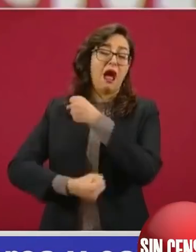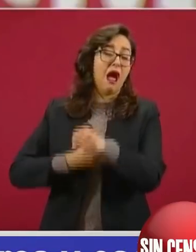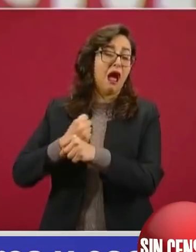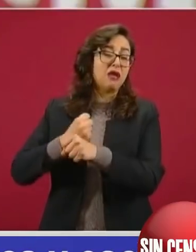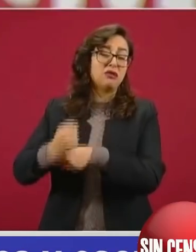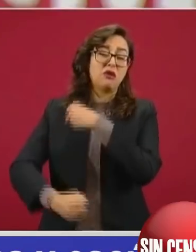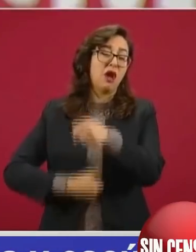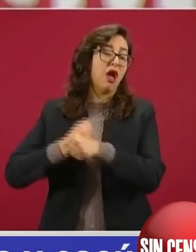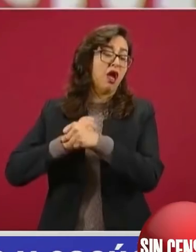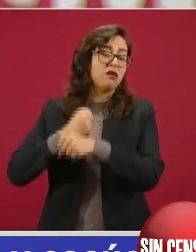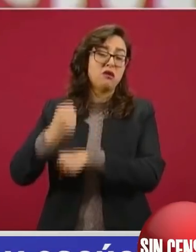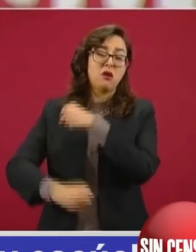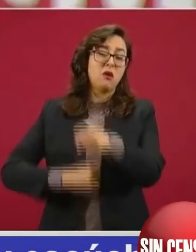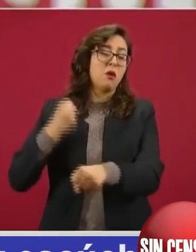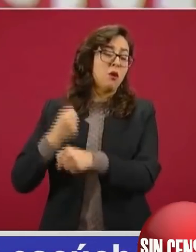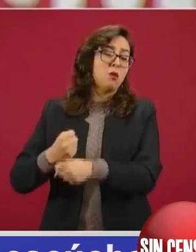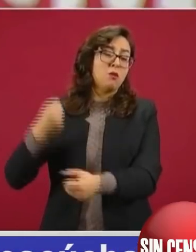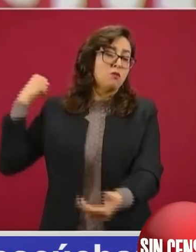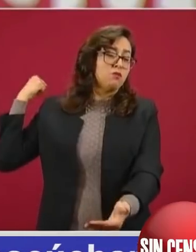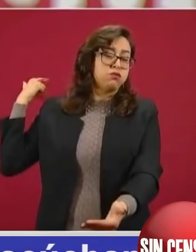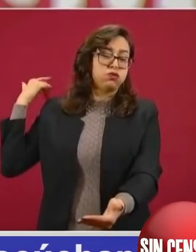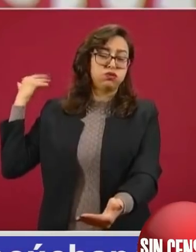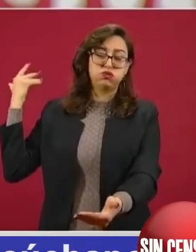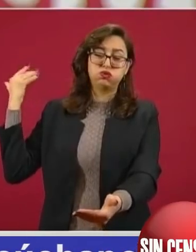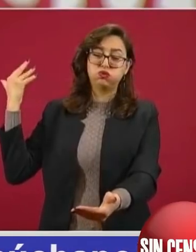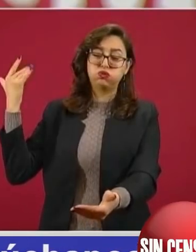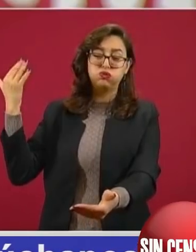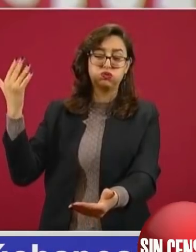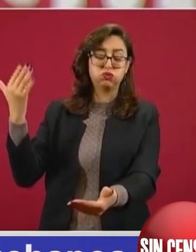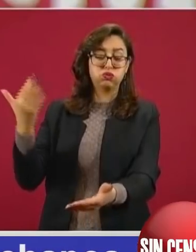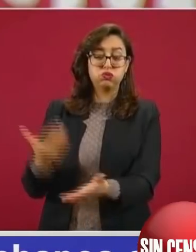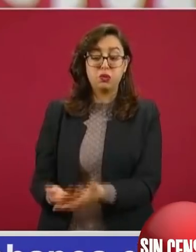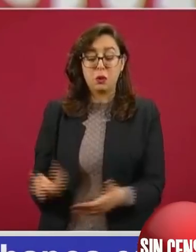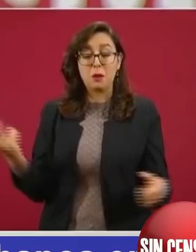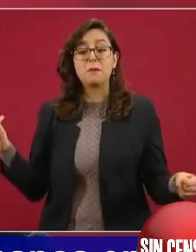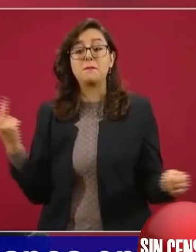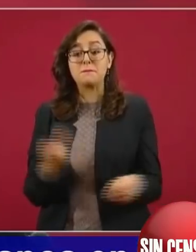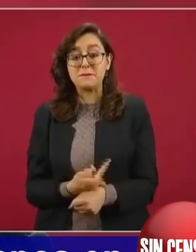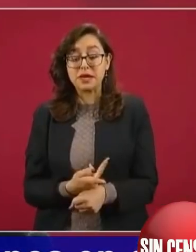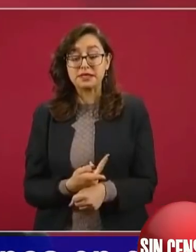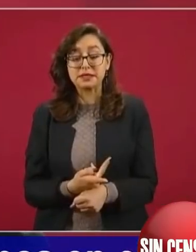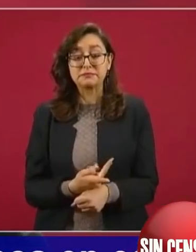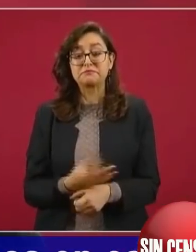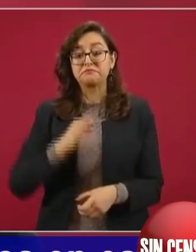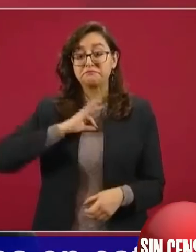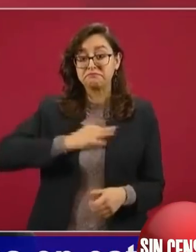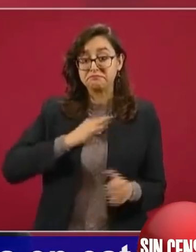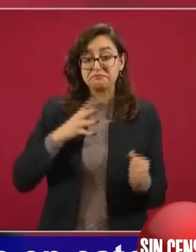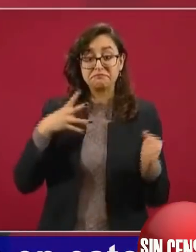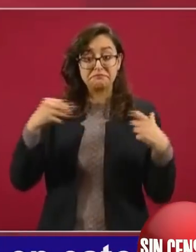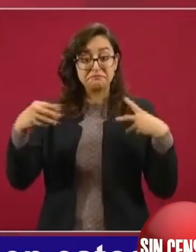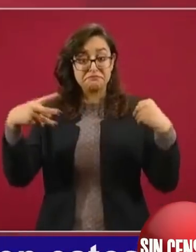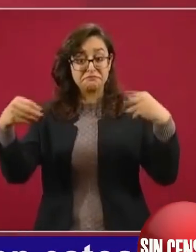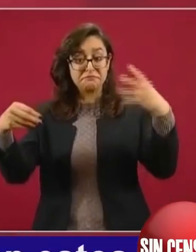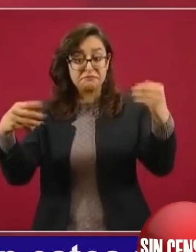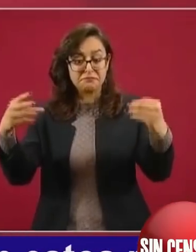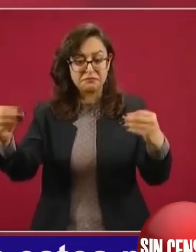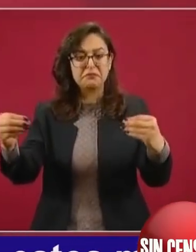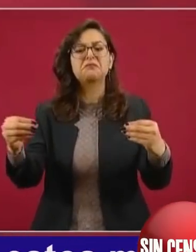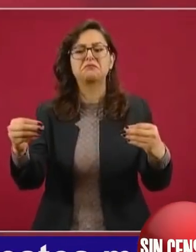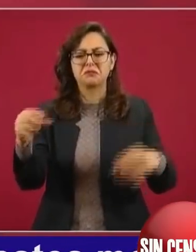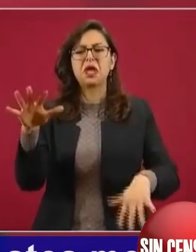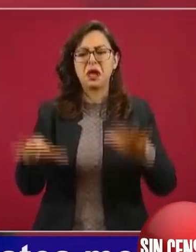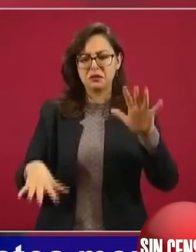el mundo, en el conocimiento de las epidemias, es que algunas enfermedades pueden terminar en un